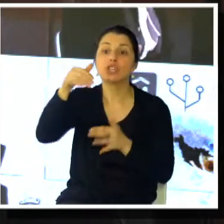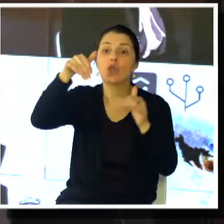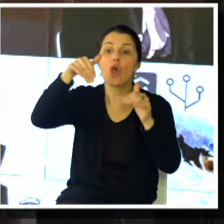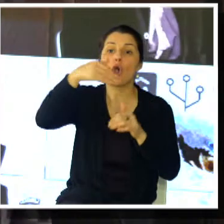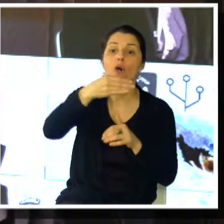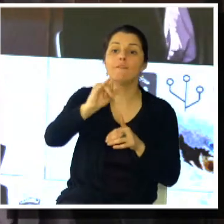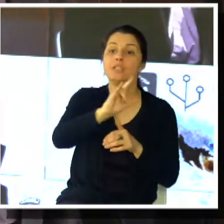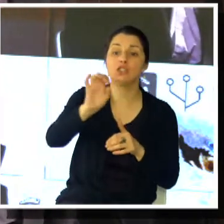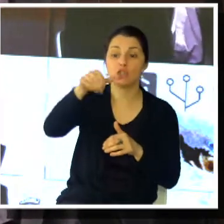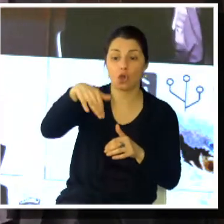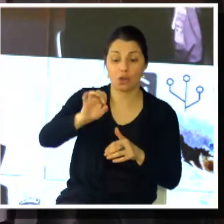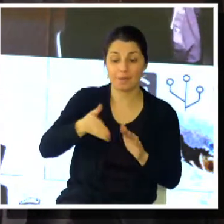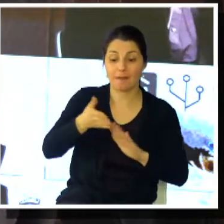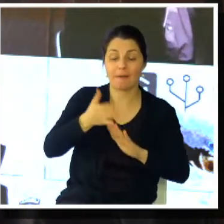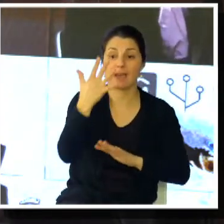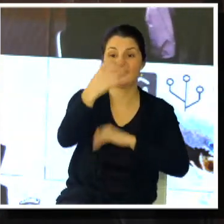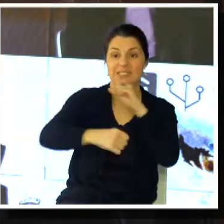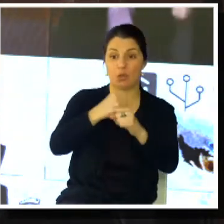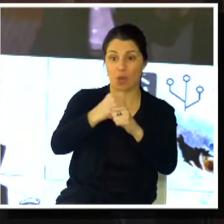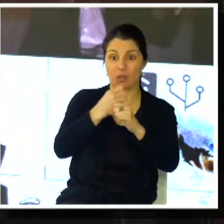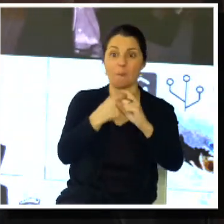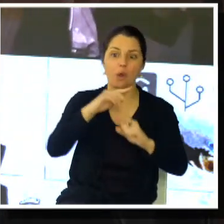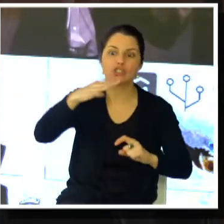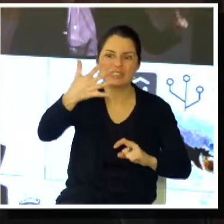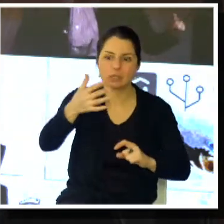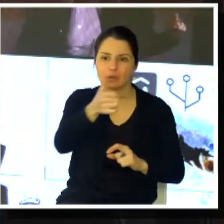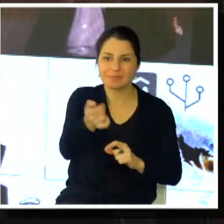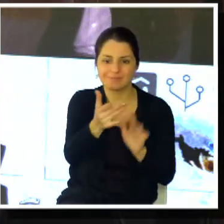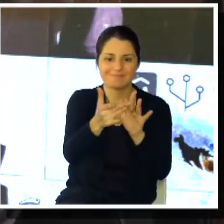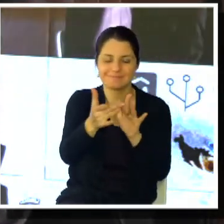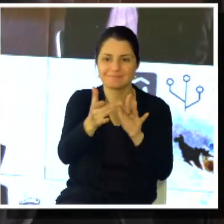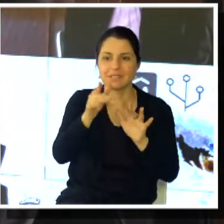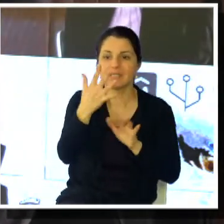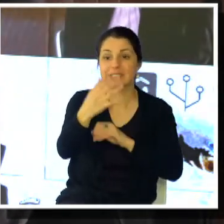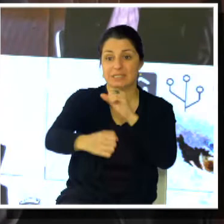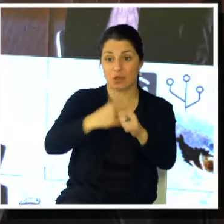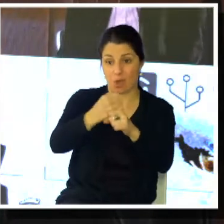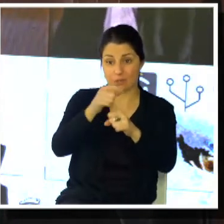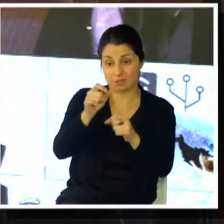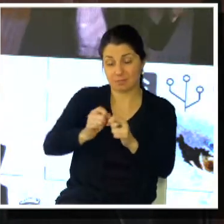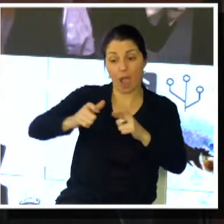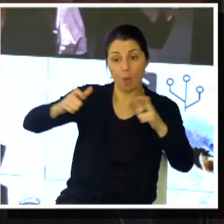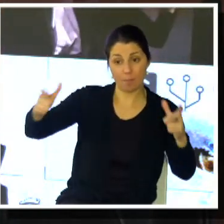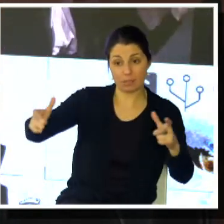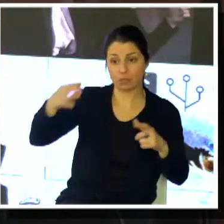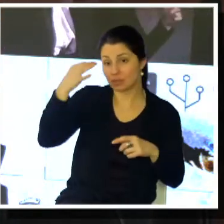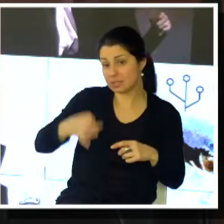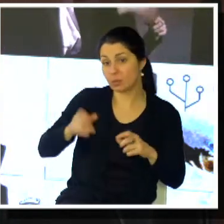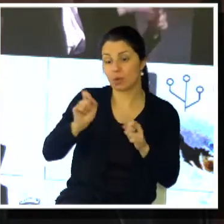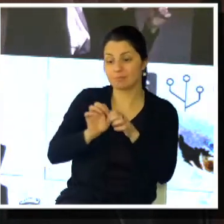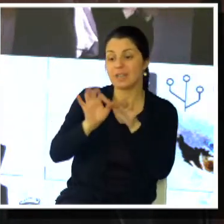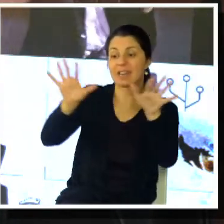va a multiplicar por 5 la cantidad de dispositivos conectados en 5 años y ese aumento seguramente sea absorbido por